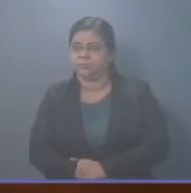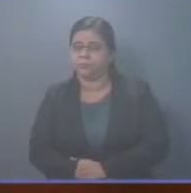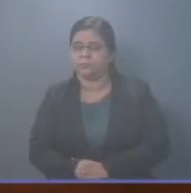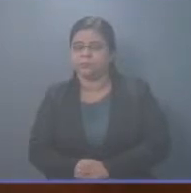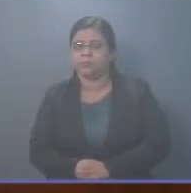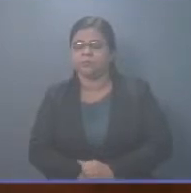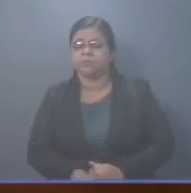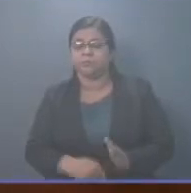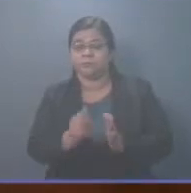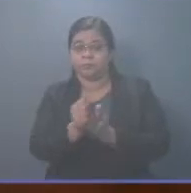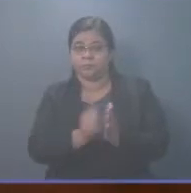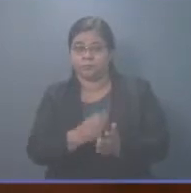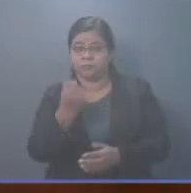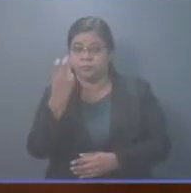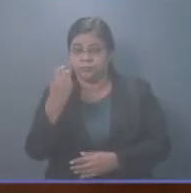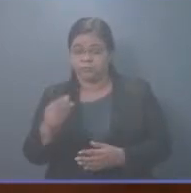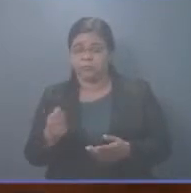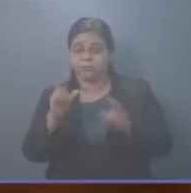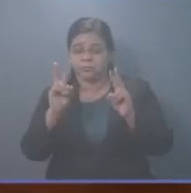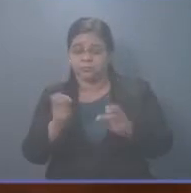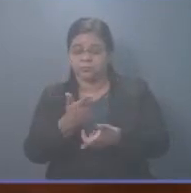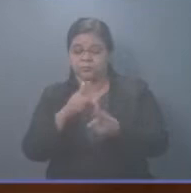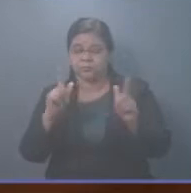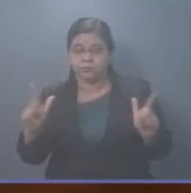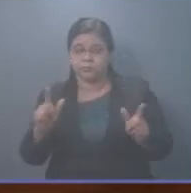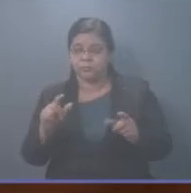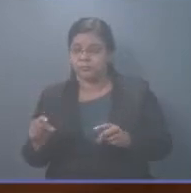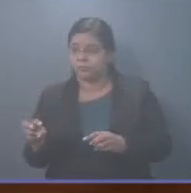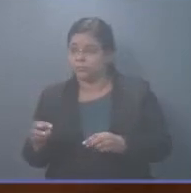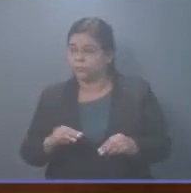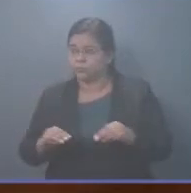Artículo 12. Deberes referidos a la libertad y la movilidad.